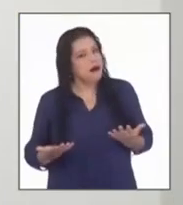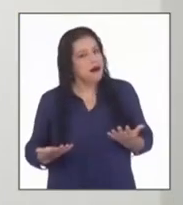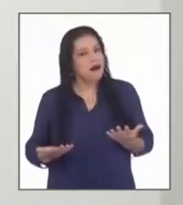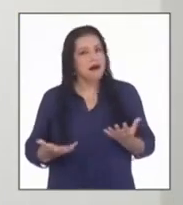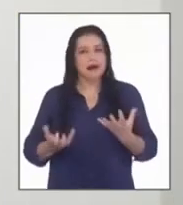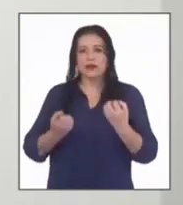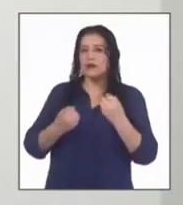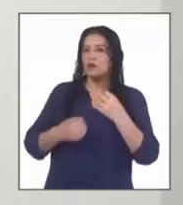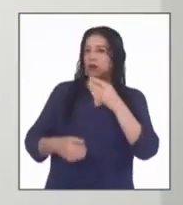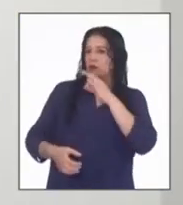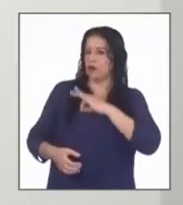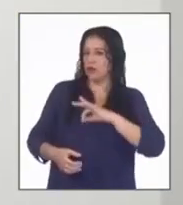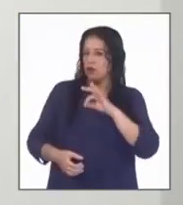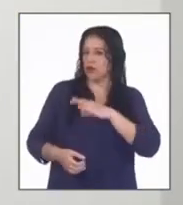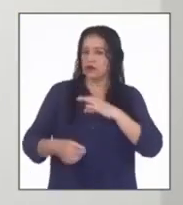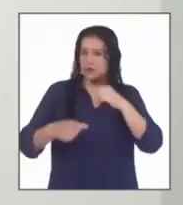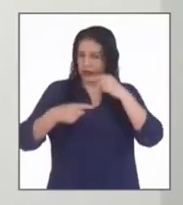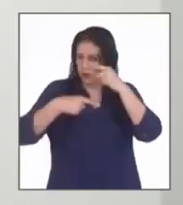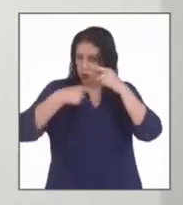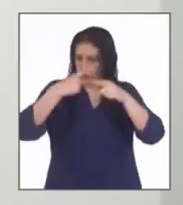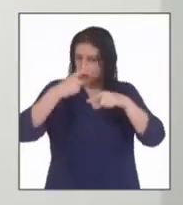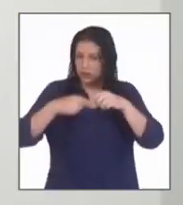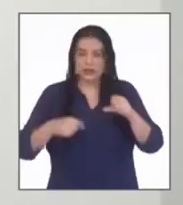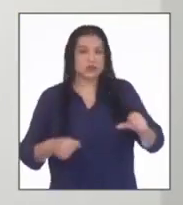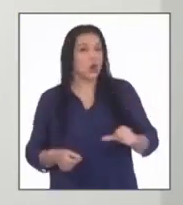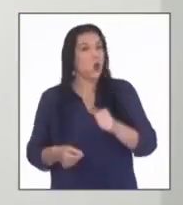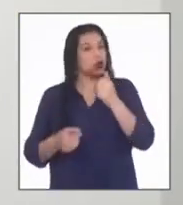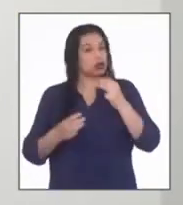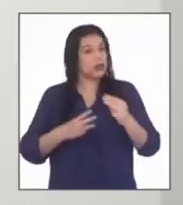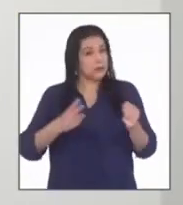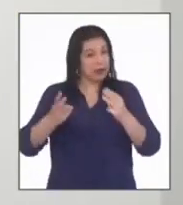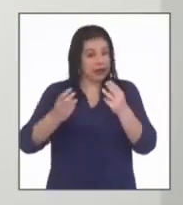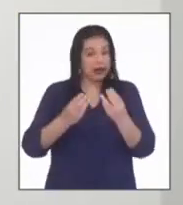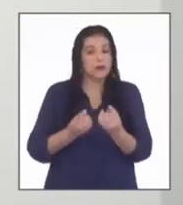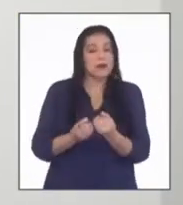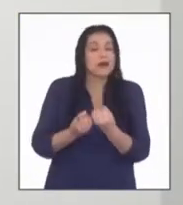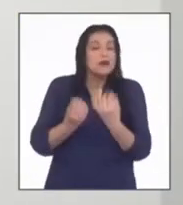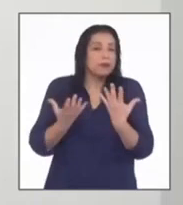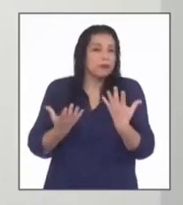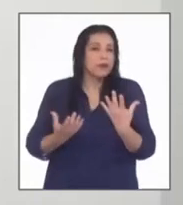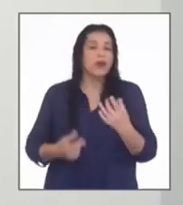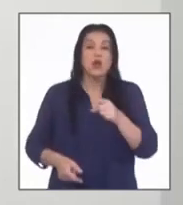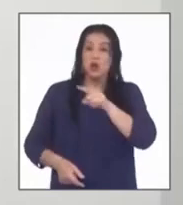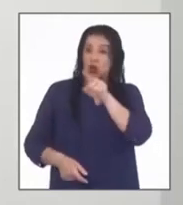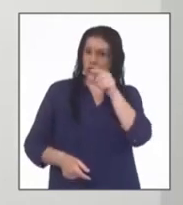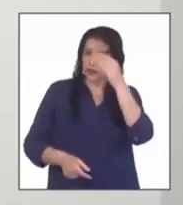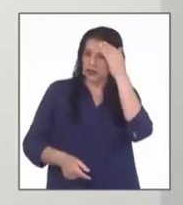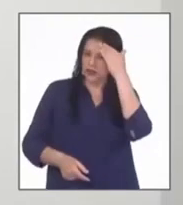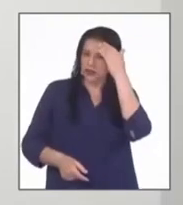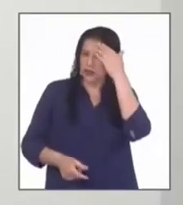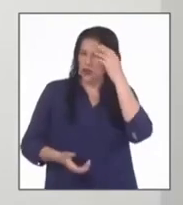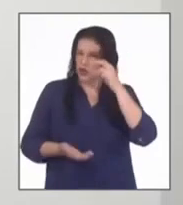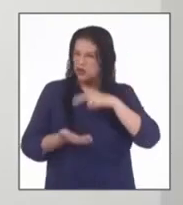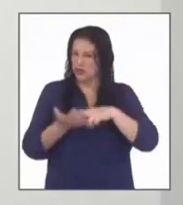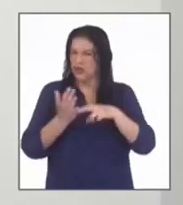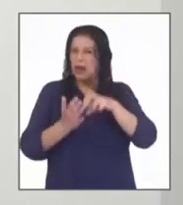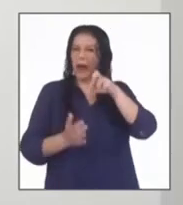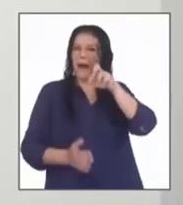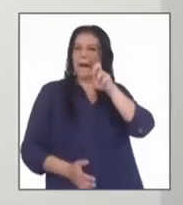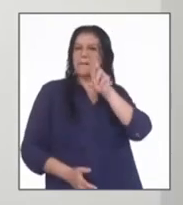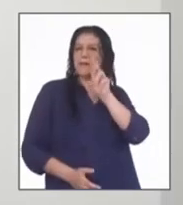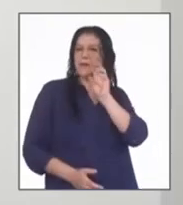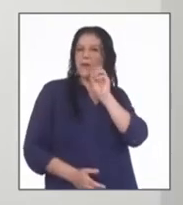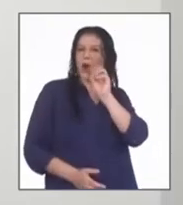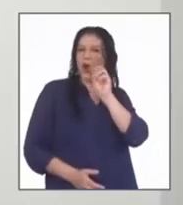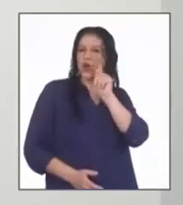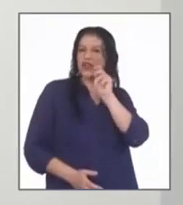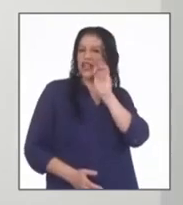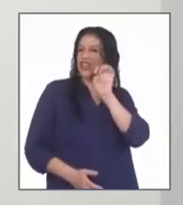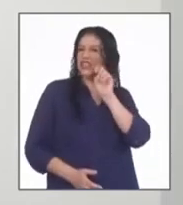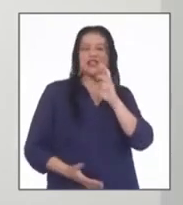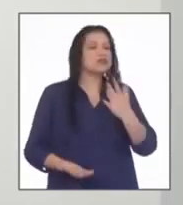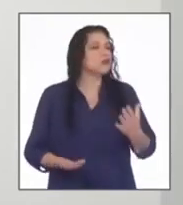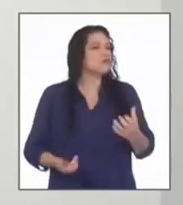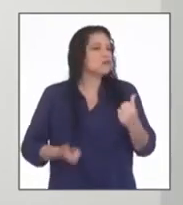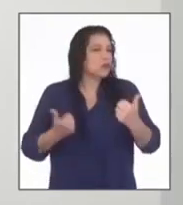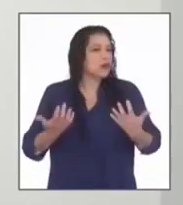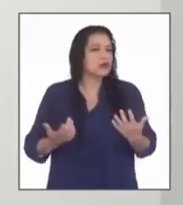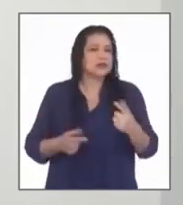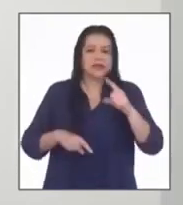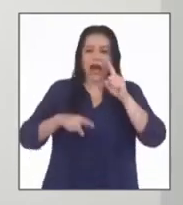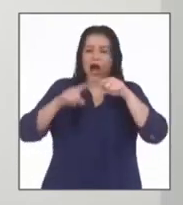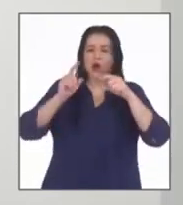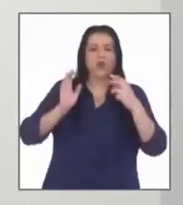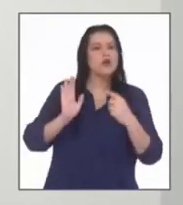Quisiera aprovechar para comentarles otra estrategia de cálculo. Ustedes saben lo que es una potenciación. Entonces, algunas de